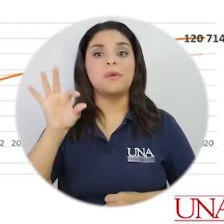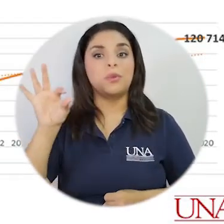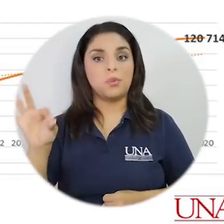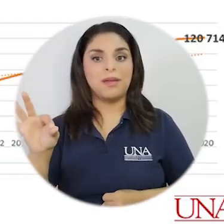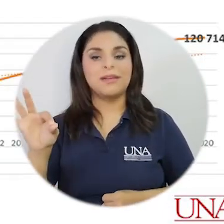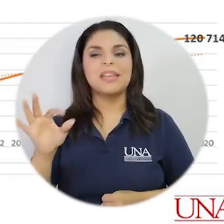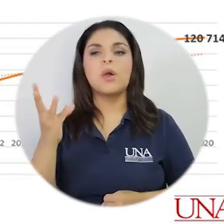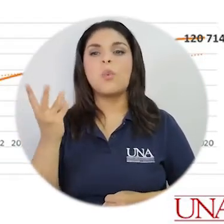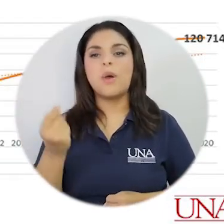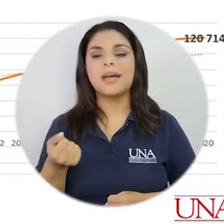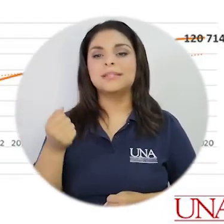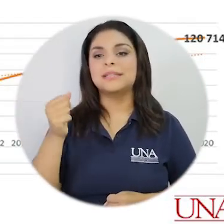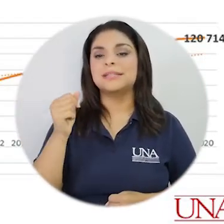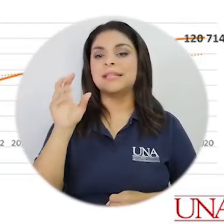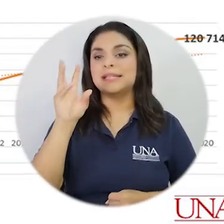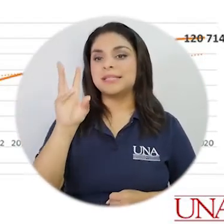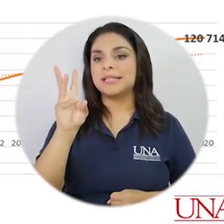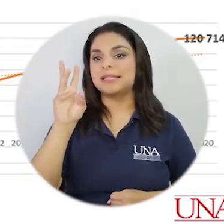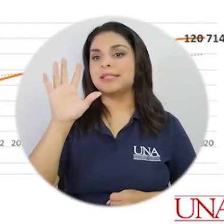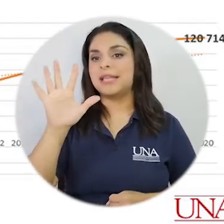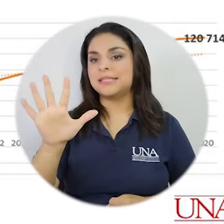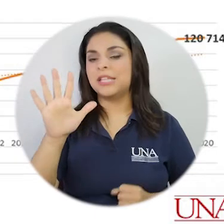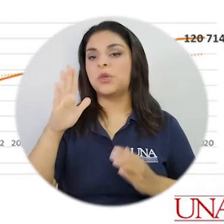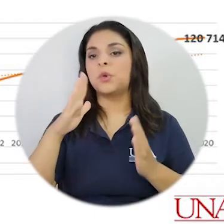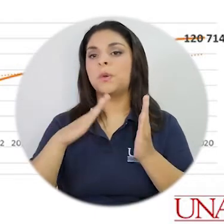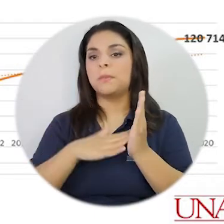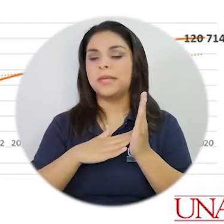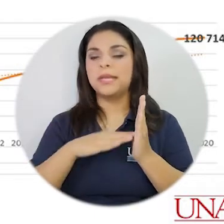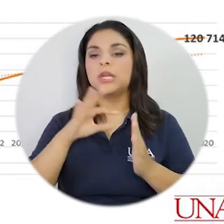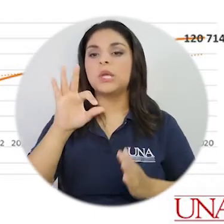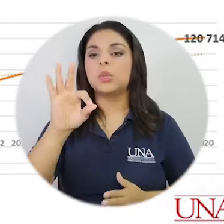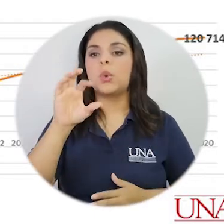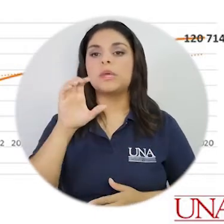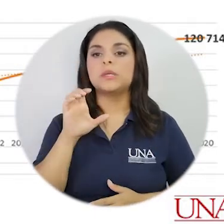de 1999, de